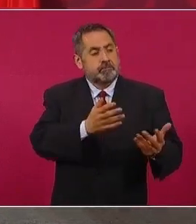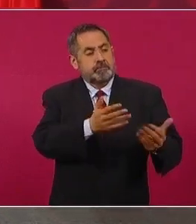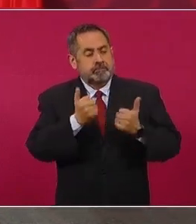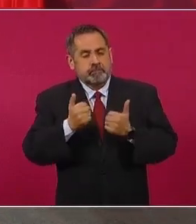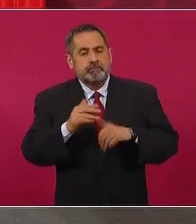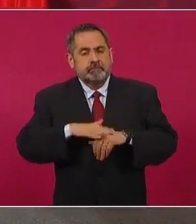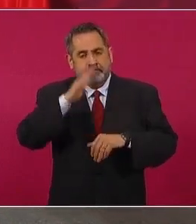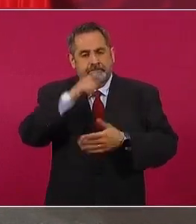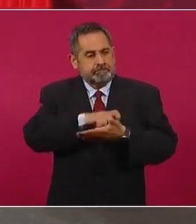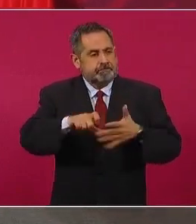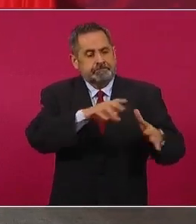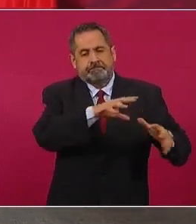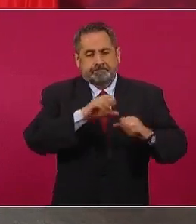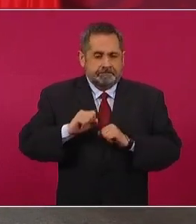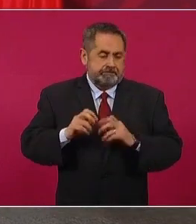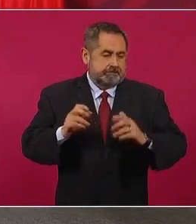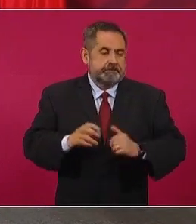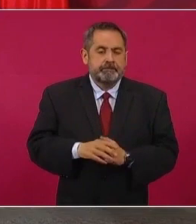la compra,